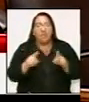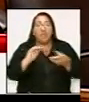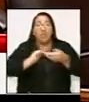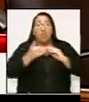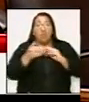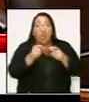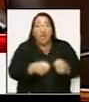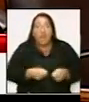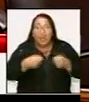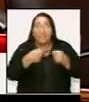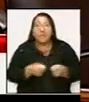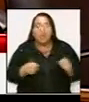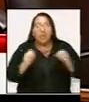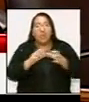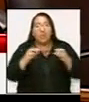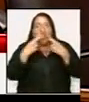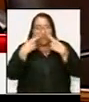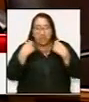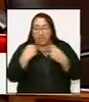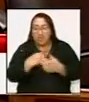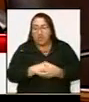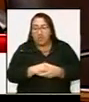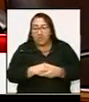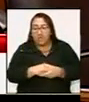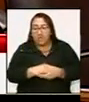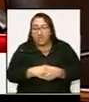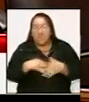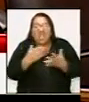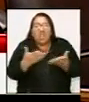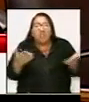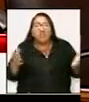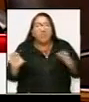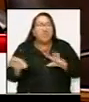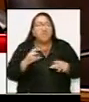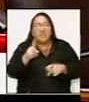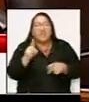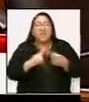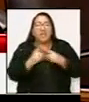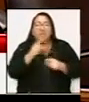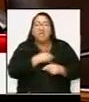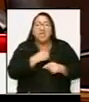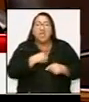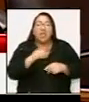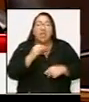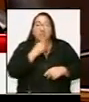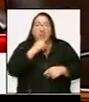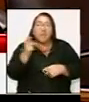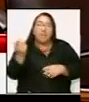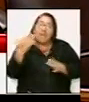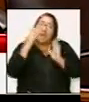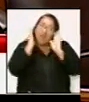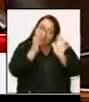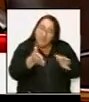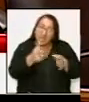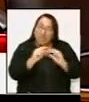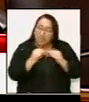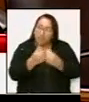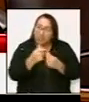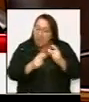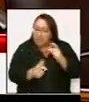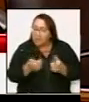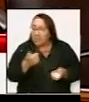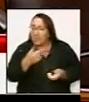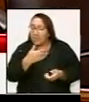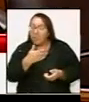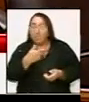comunidades campesinas o a pueblos indígenas. ¿Qué políticas concretas hay desde el Ministerio de la Mujer entonces para atender los niveles